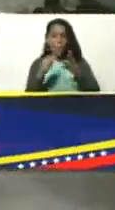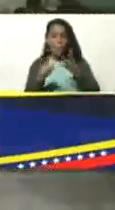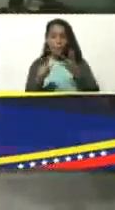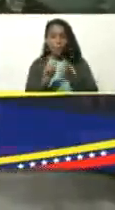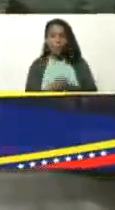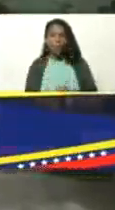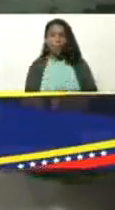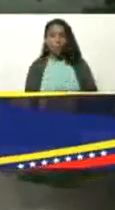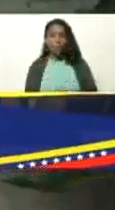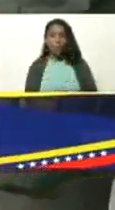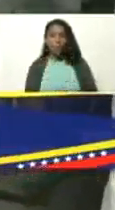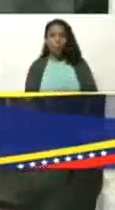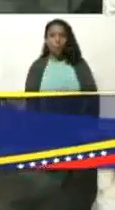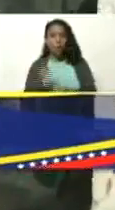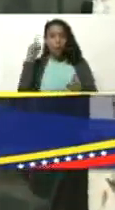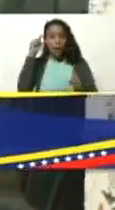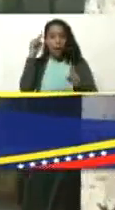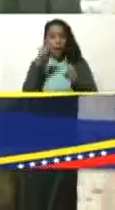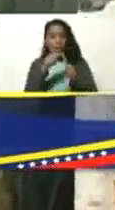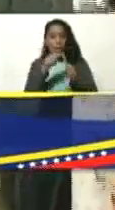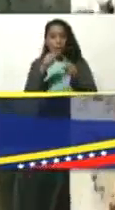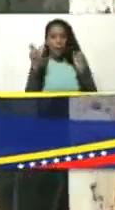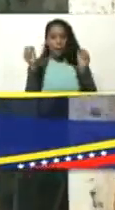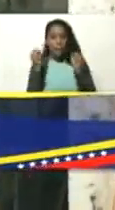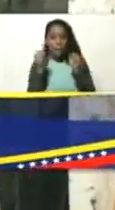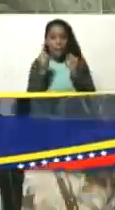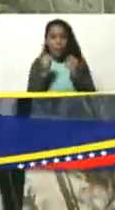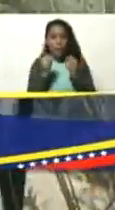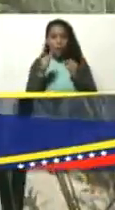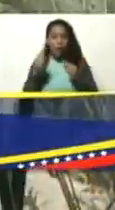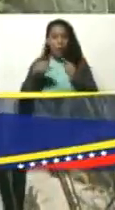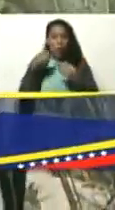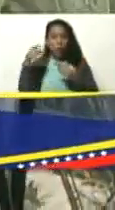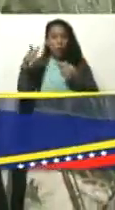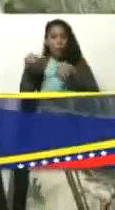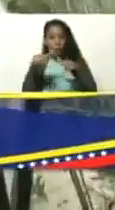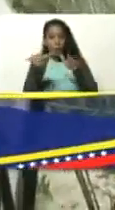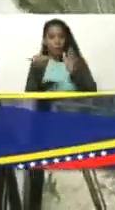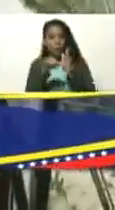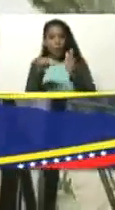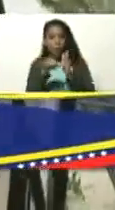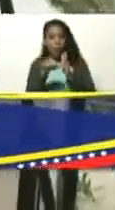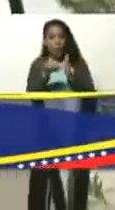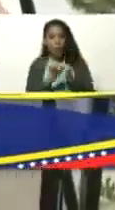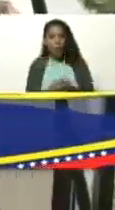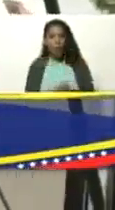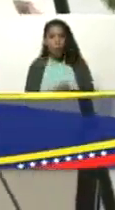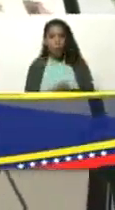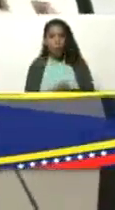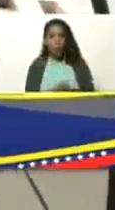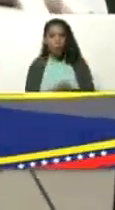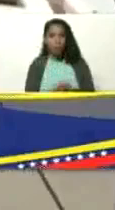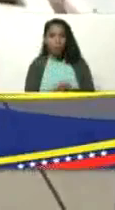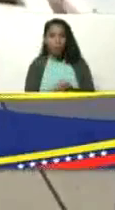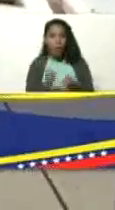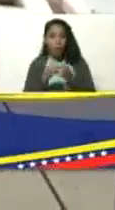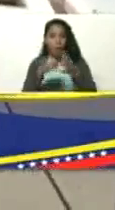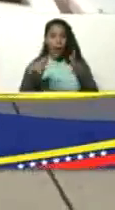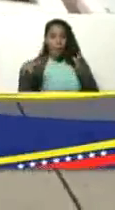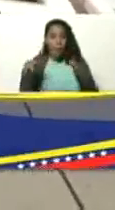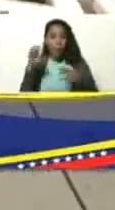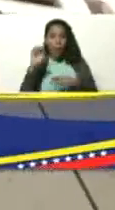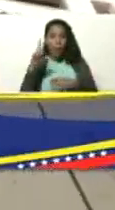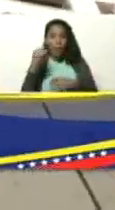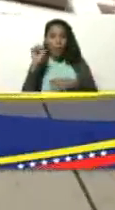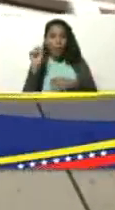Blanca, hacia el páramo merideño, en la Quebrada de Granates, en Cacute, en la vía hacia Mucuchíes, en Campo Elías, que ha sido